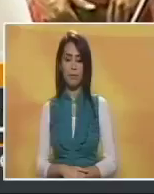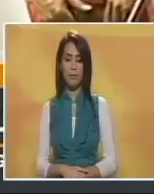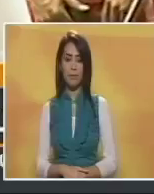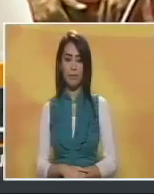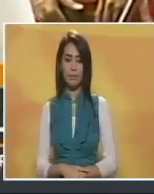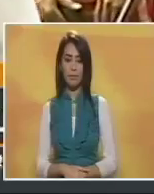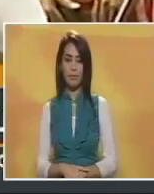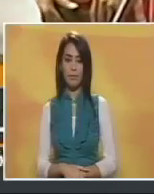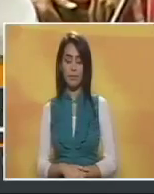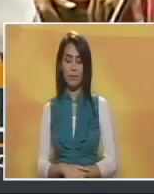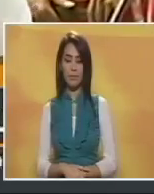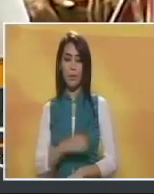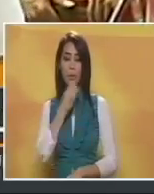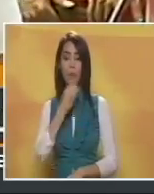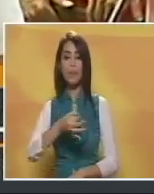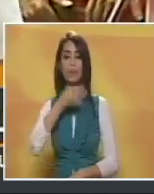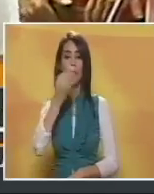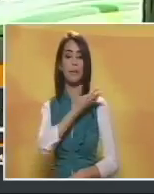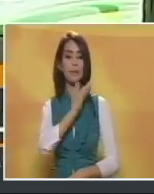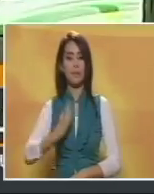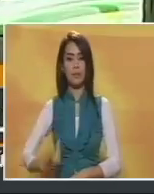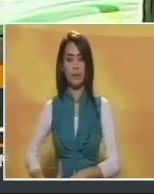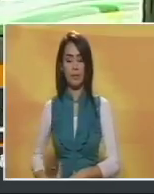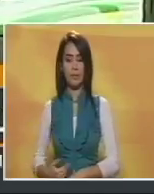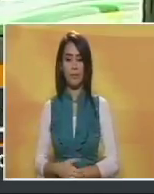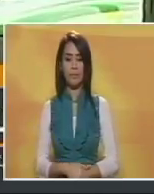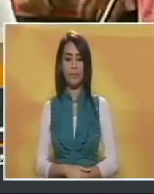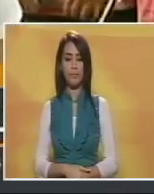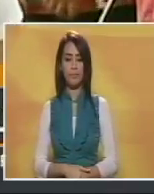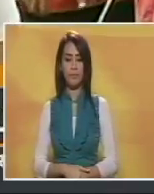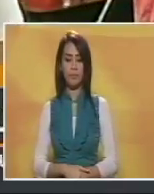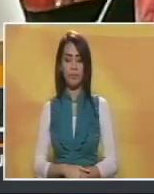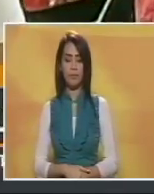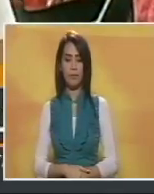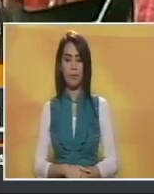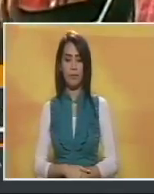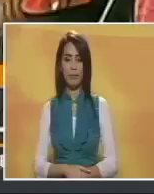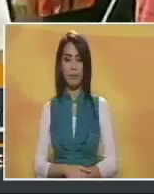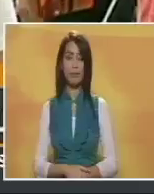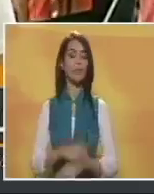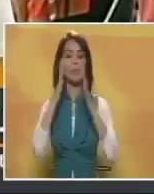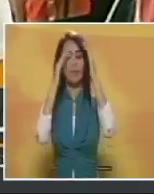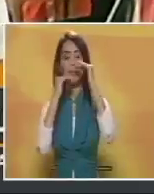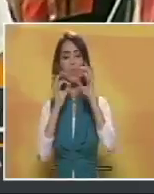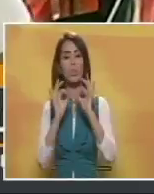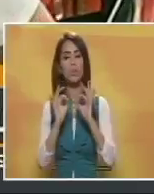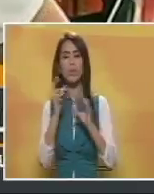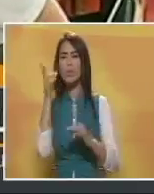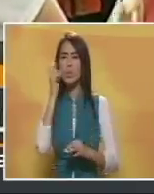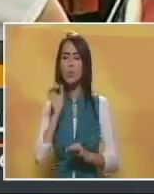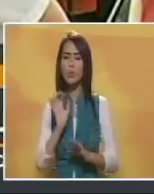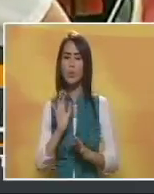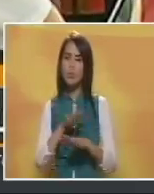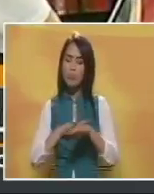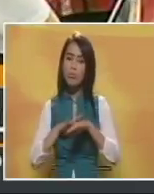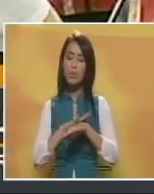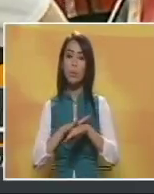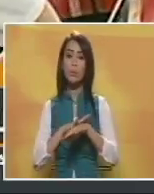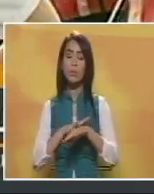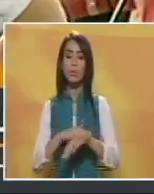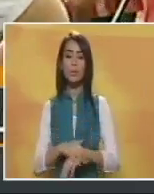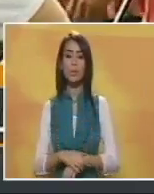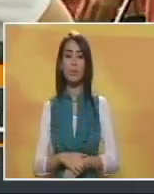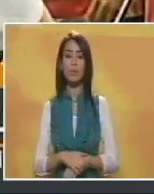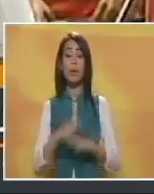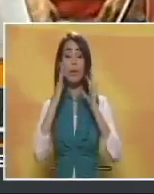Listo. Buenas tardes, presidenta. Buenas tardes. La atención social ha sido... No te oigo. Disculpe. La atención